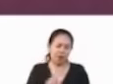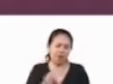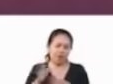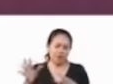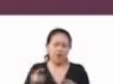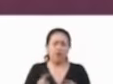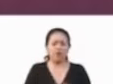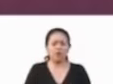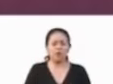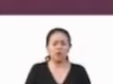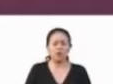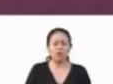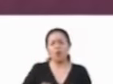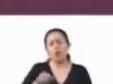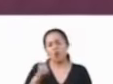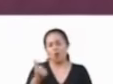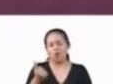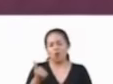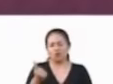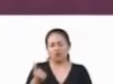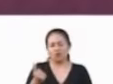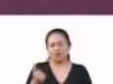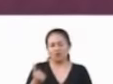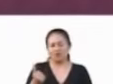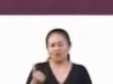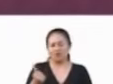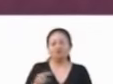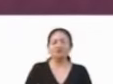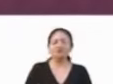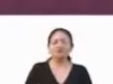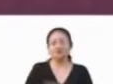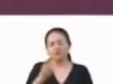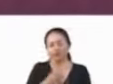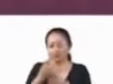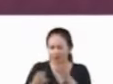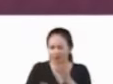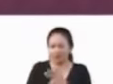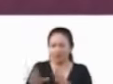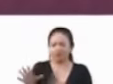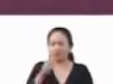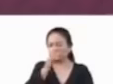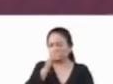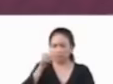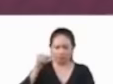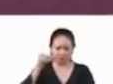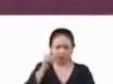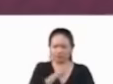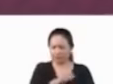es otro caso que salió del tema de la Benito Juárez.